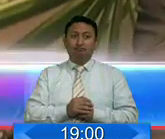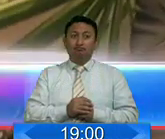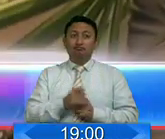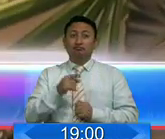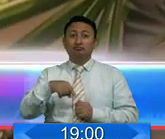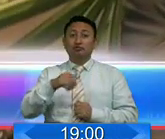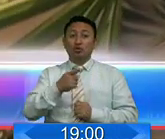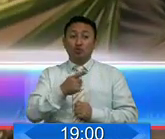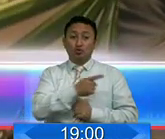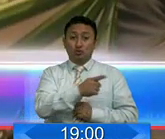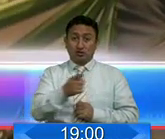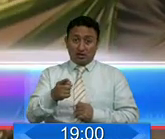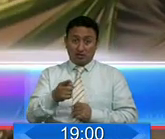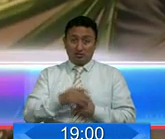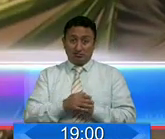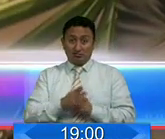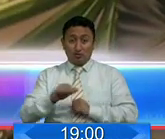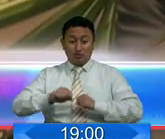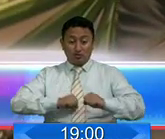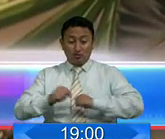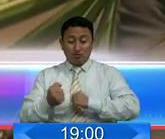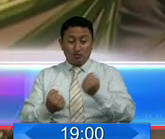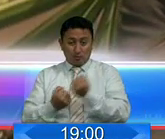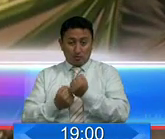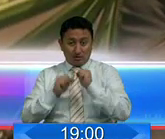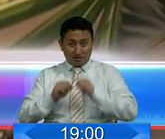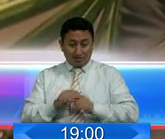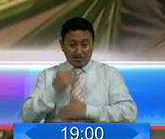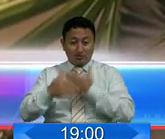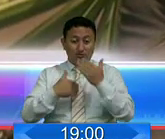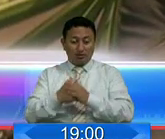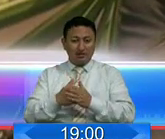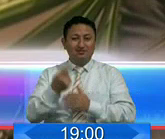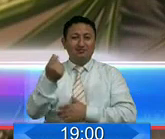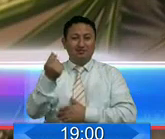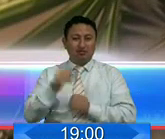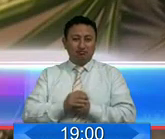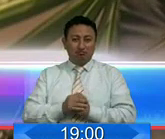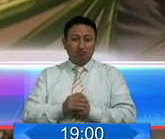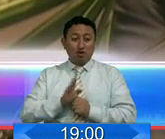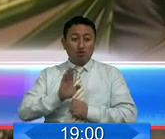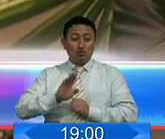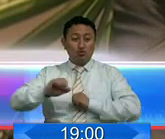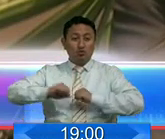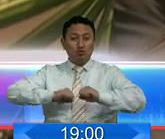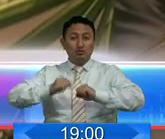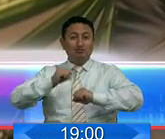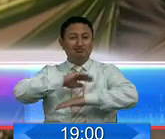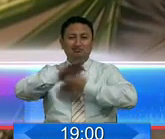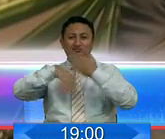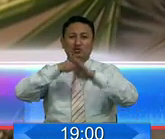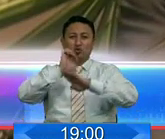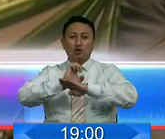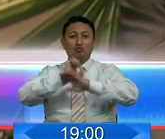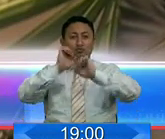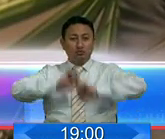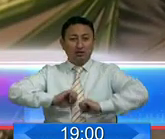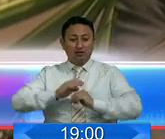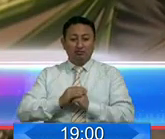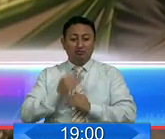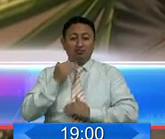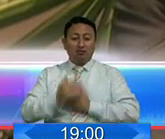todos ustedes que en un esfuerzo nacional sabrán tomar